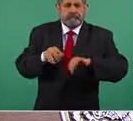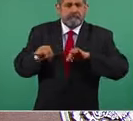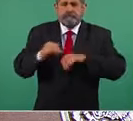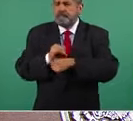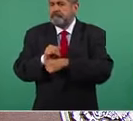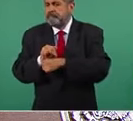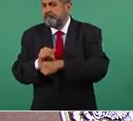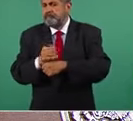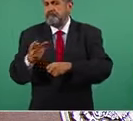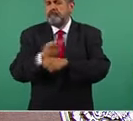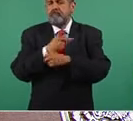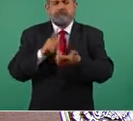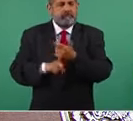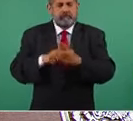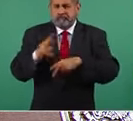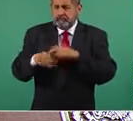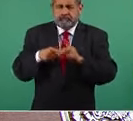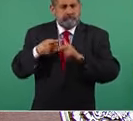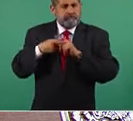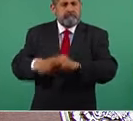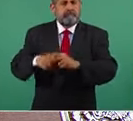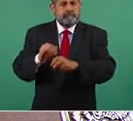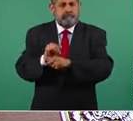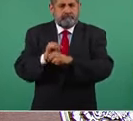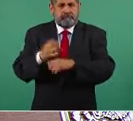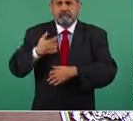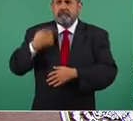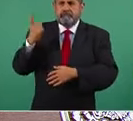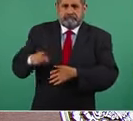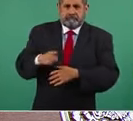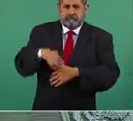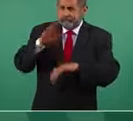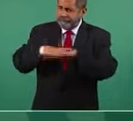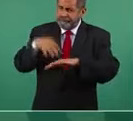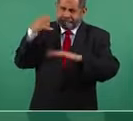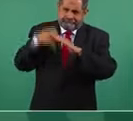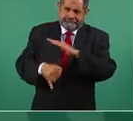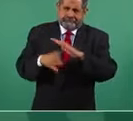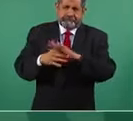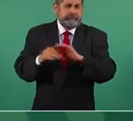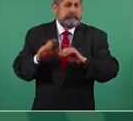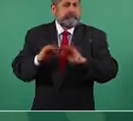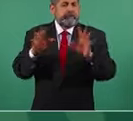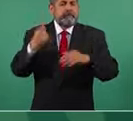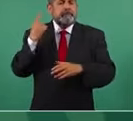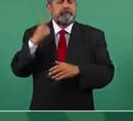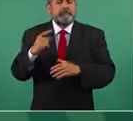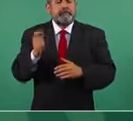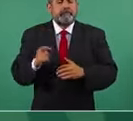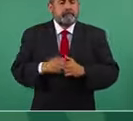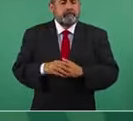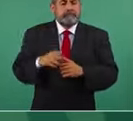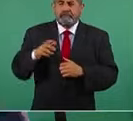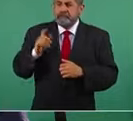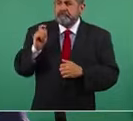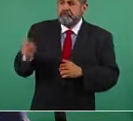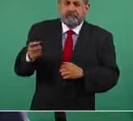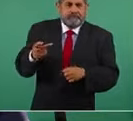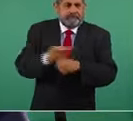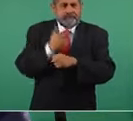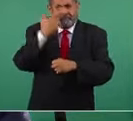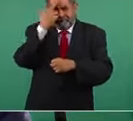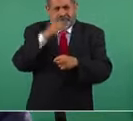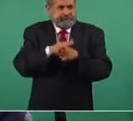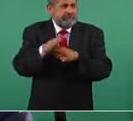y se inicie una investigación a fondo para conocer los